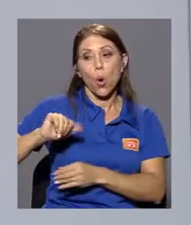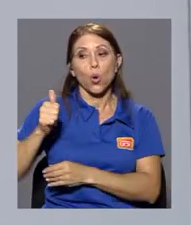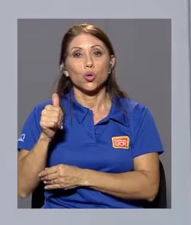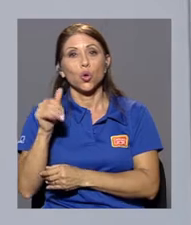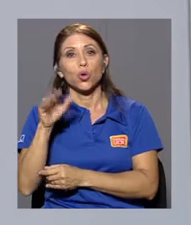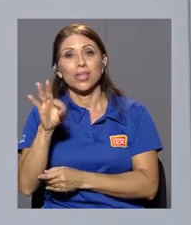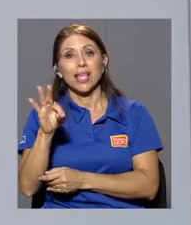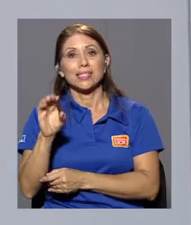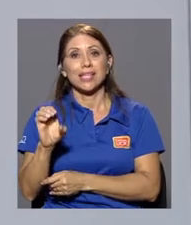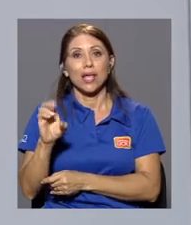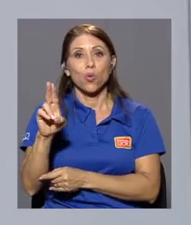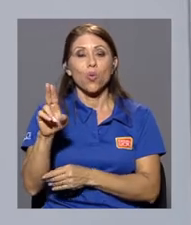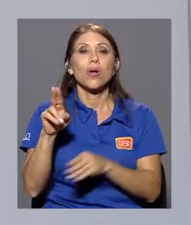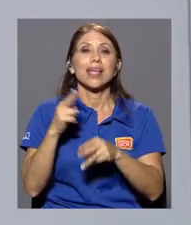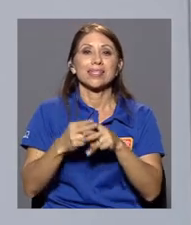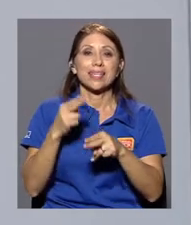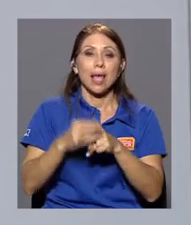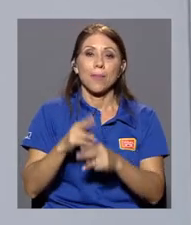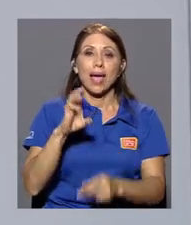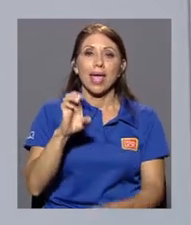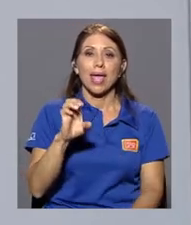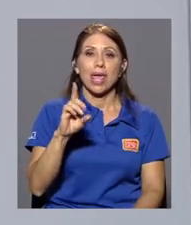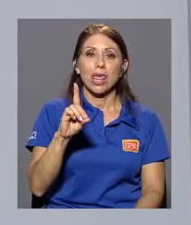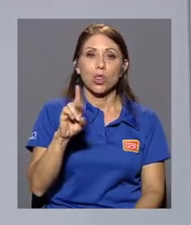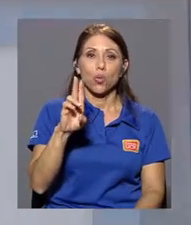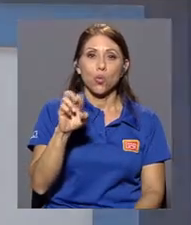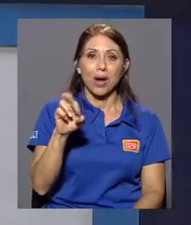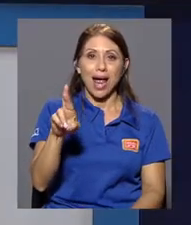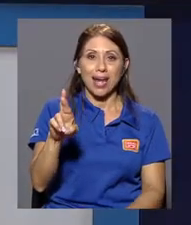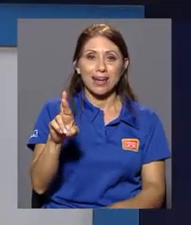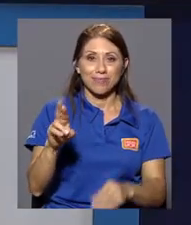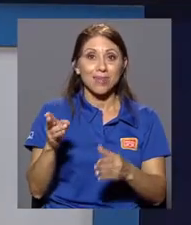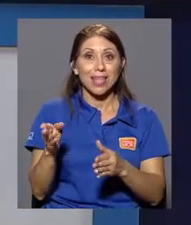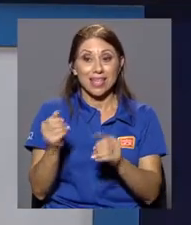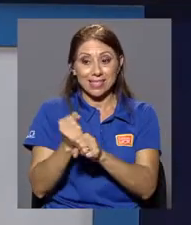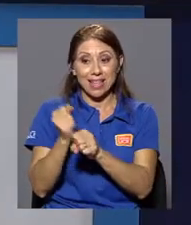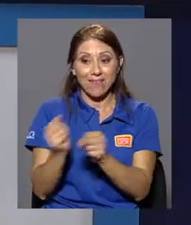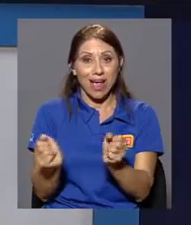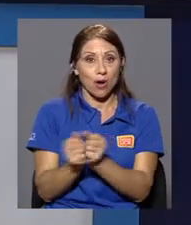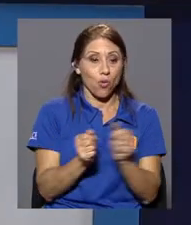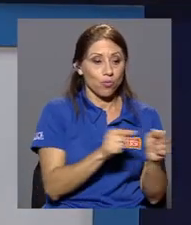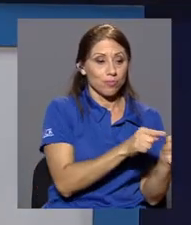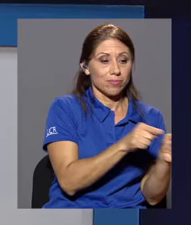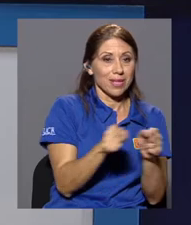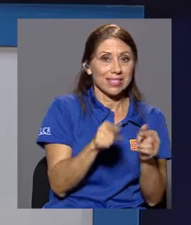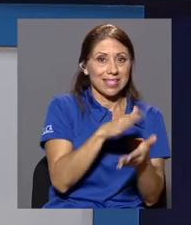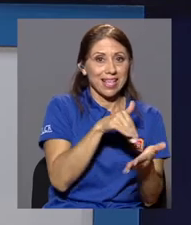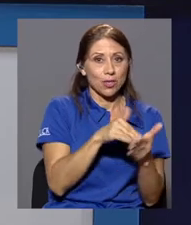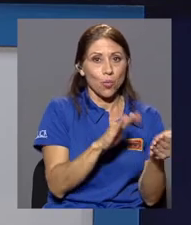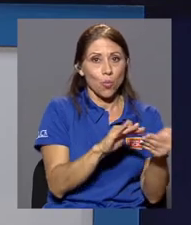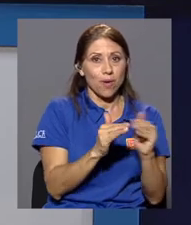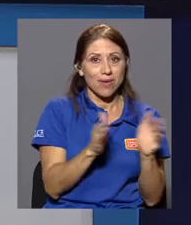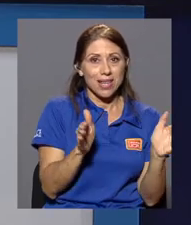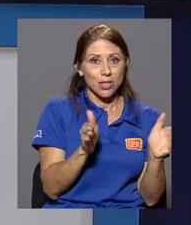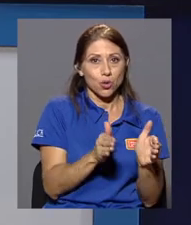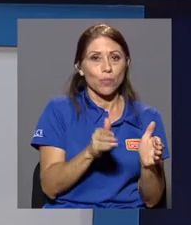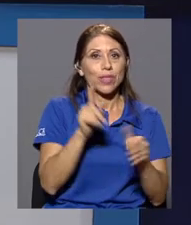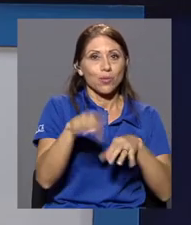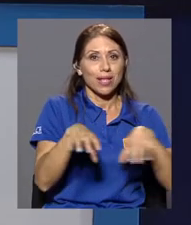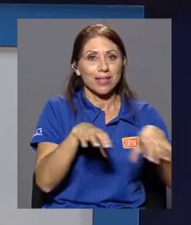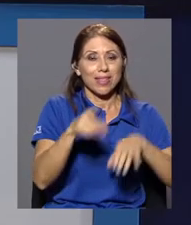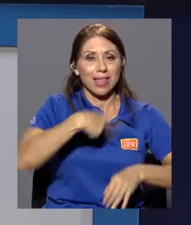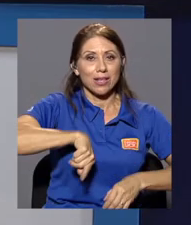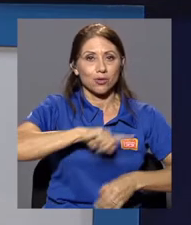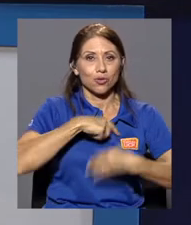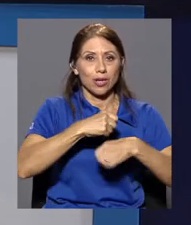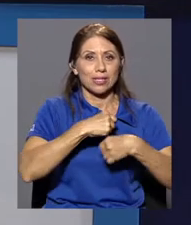también se trabaja fuertemente con Pueblito en una u otra actividad que nosotros realizamos. Y veíamos en la